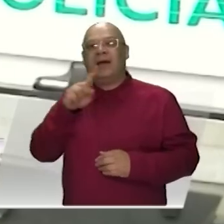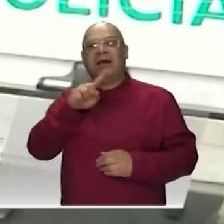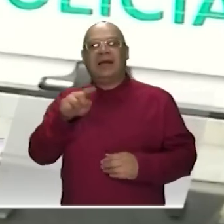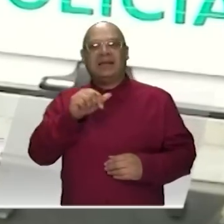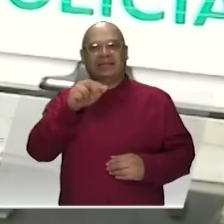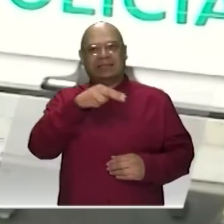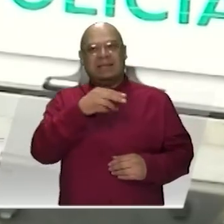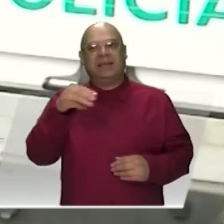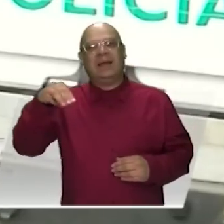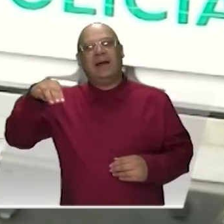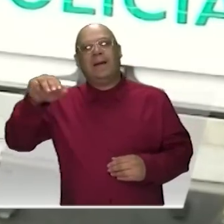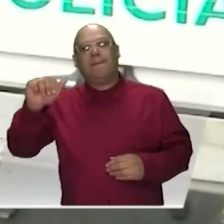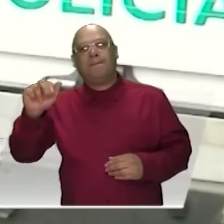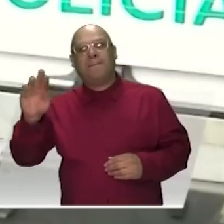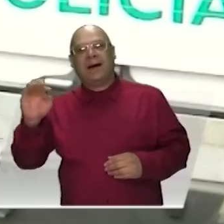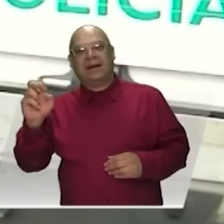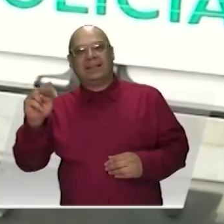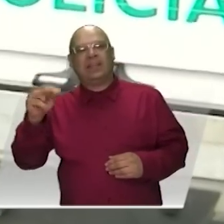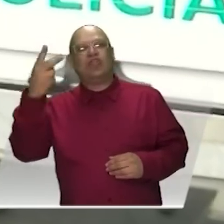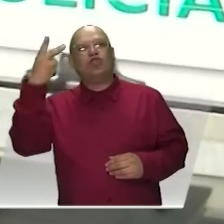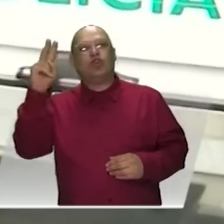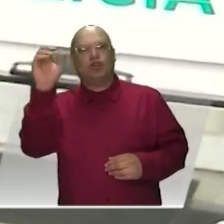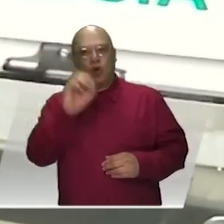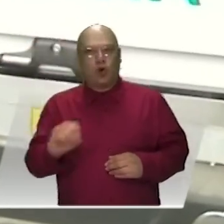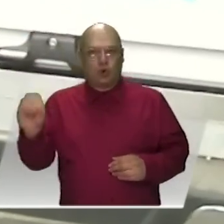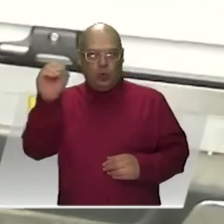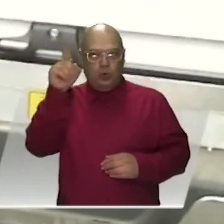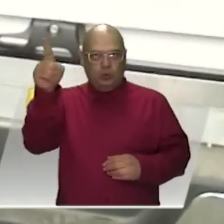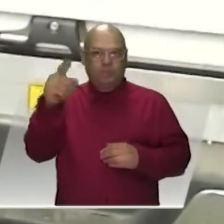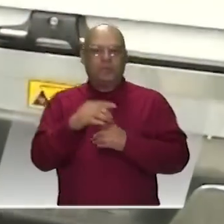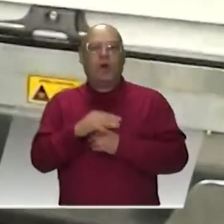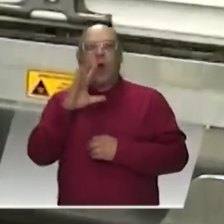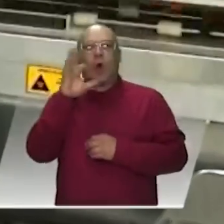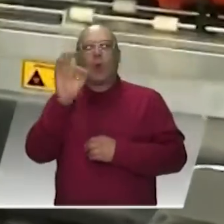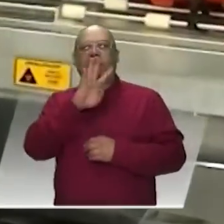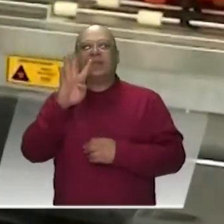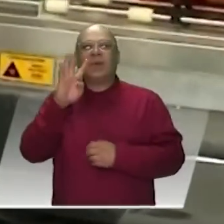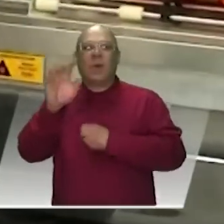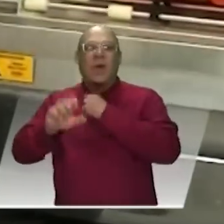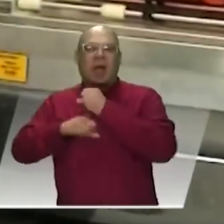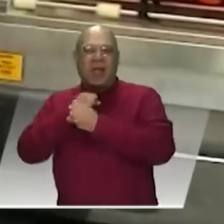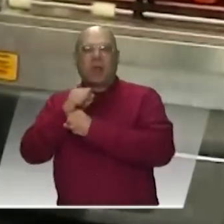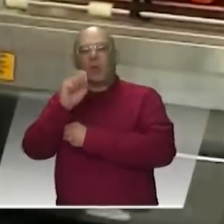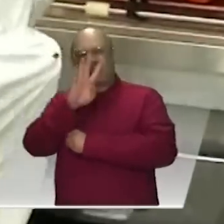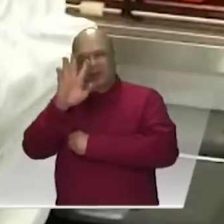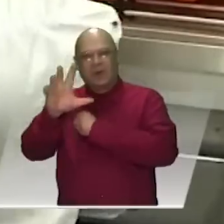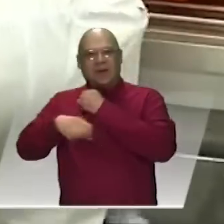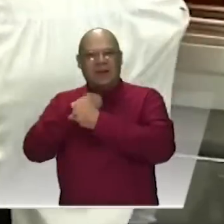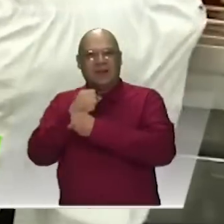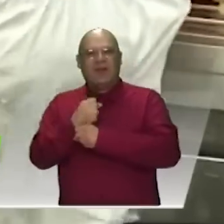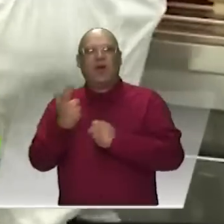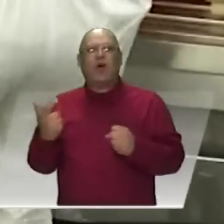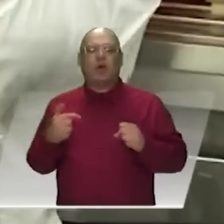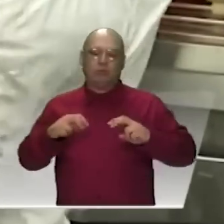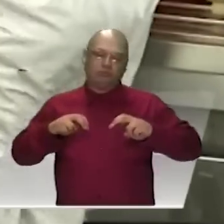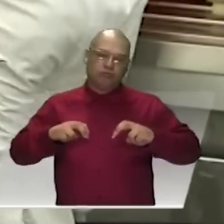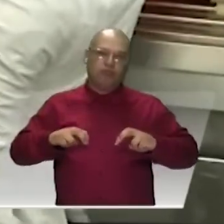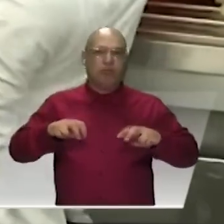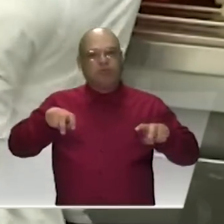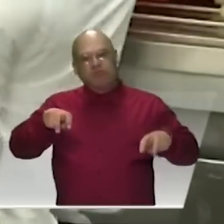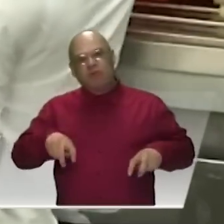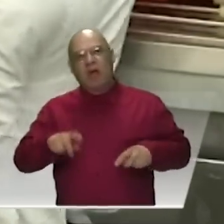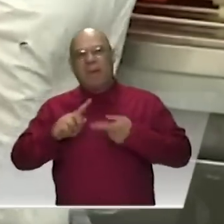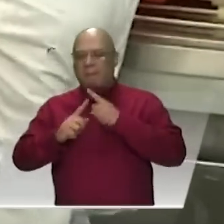de Porres en la comuna del 12 de octubre noroccidente de Medellín un hombre de 45 años Fue asesinado con arma de fuego mientras se encontraba sentado en vía pública